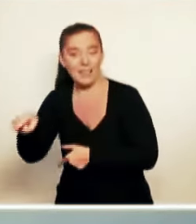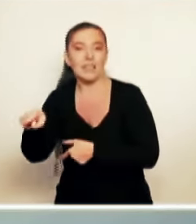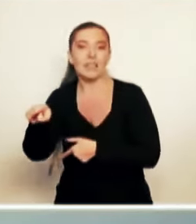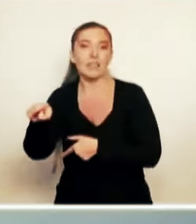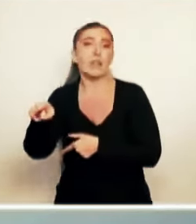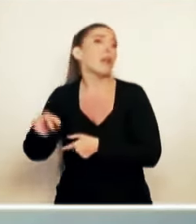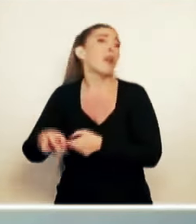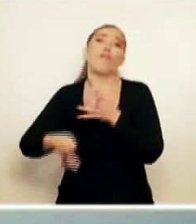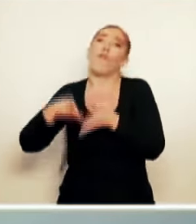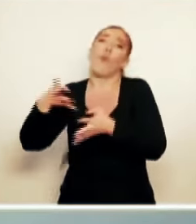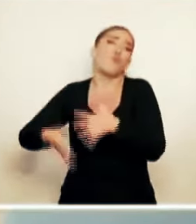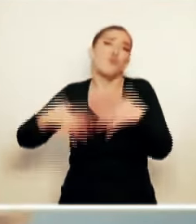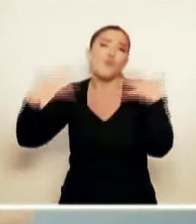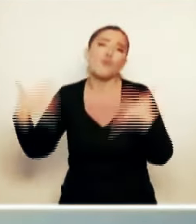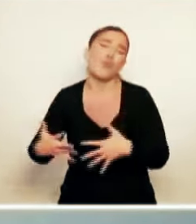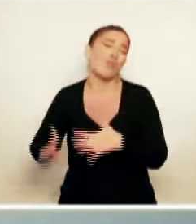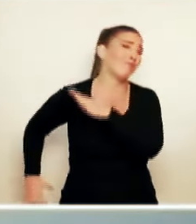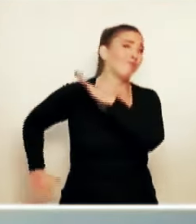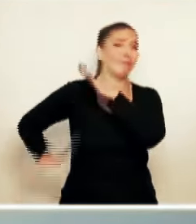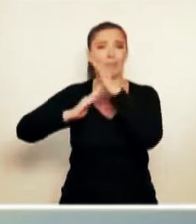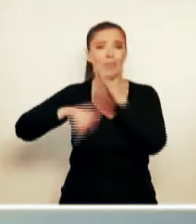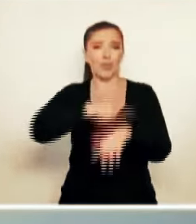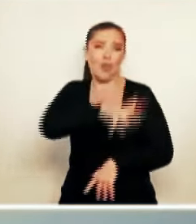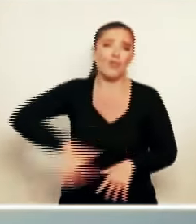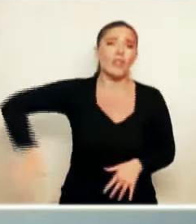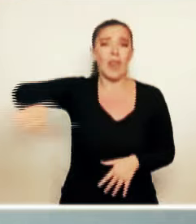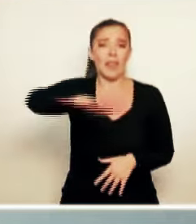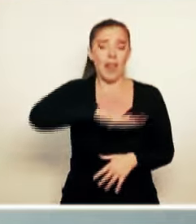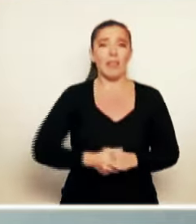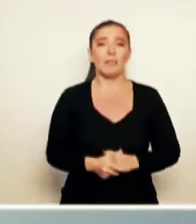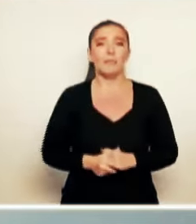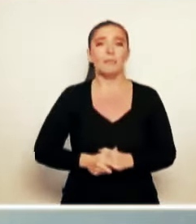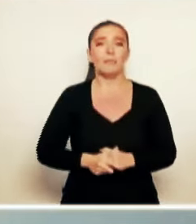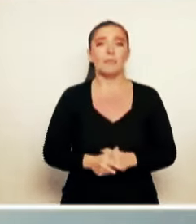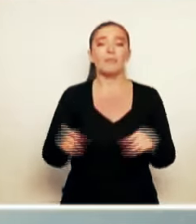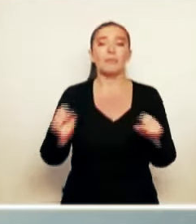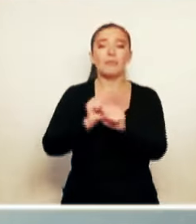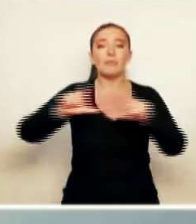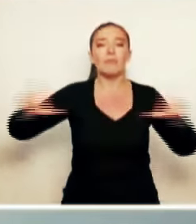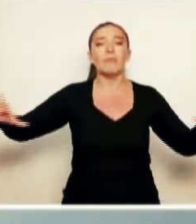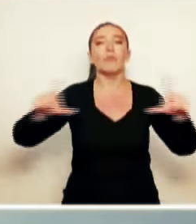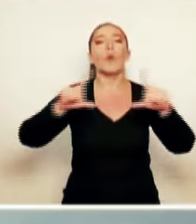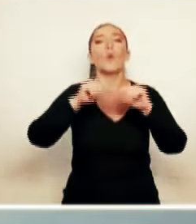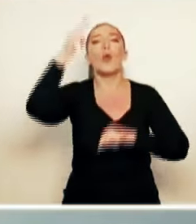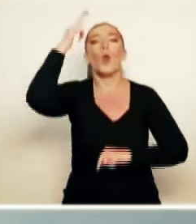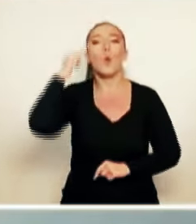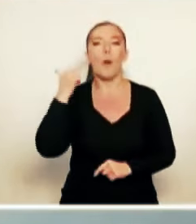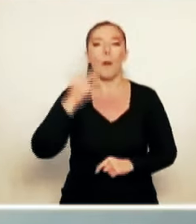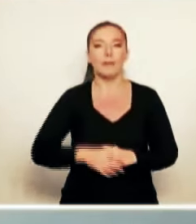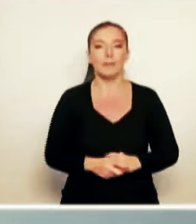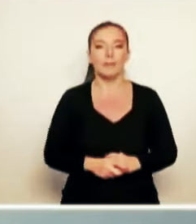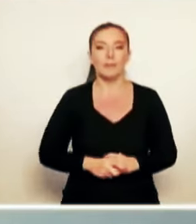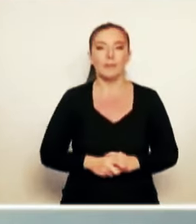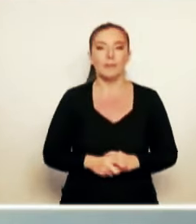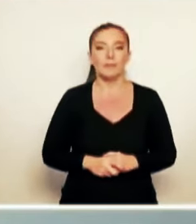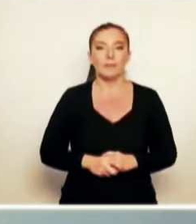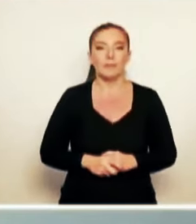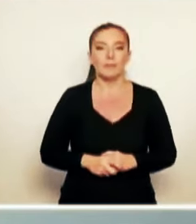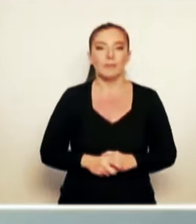tantas funciones sociales cumplen en la sociedad. Poneme la filmina número 9.